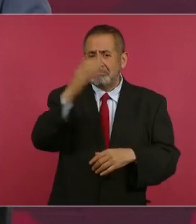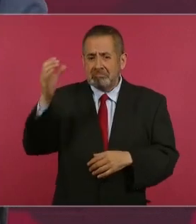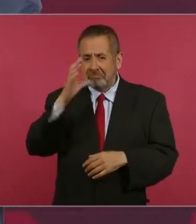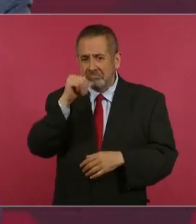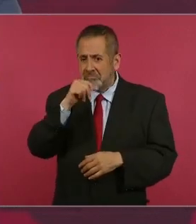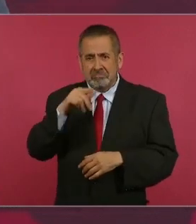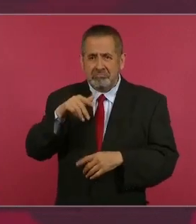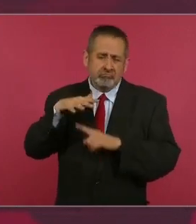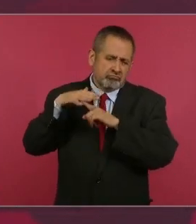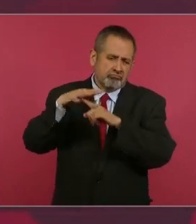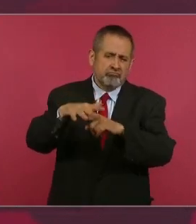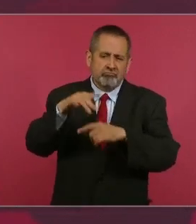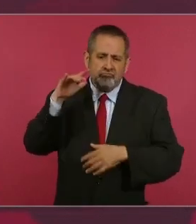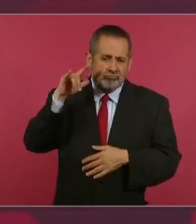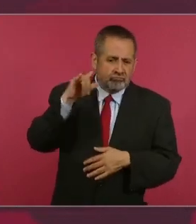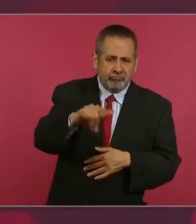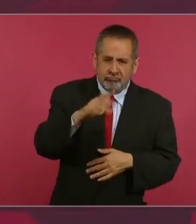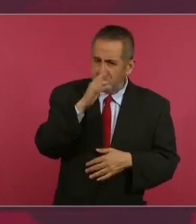todavía,